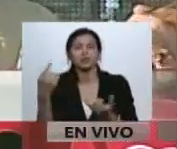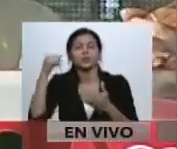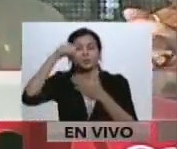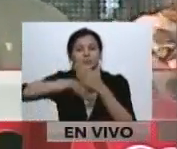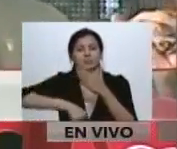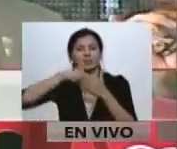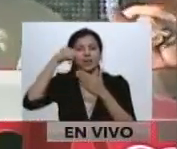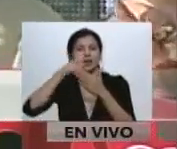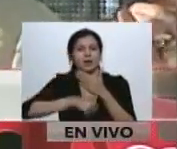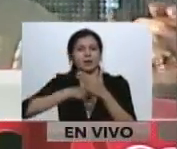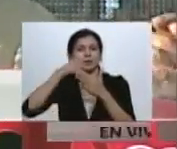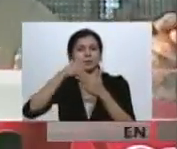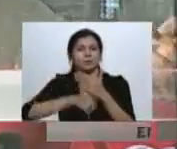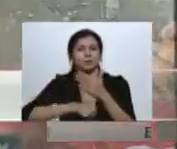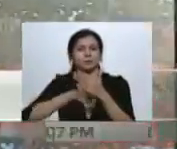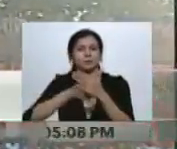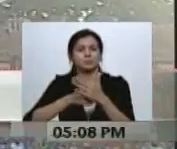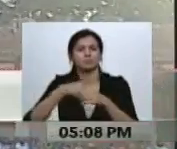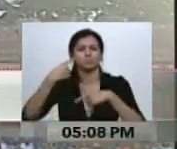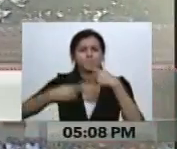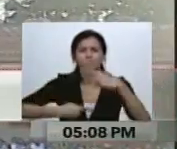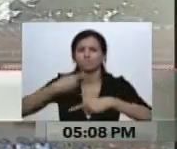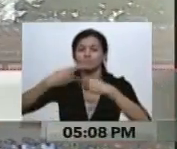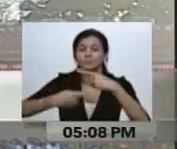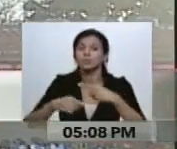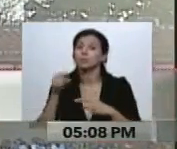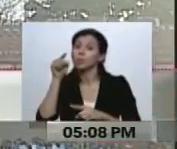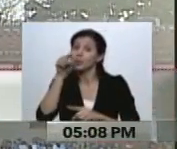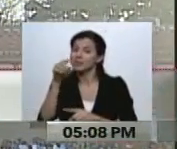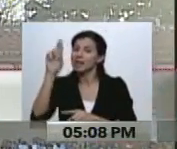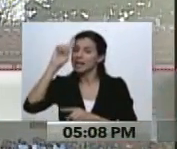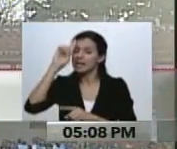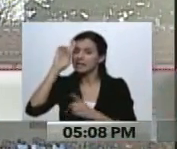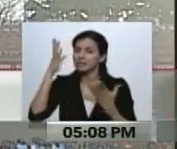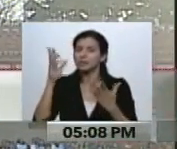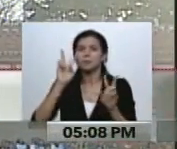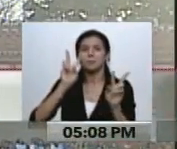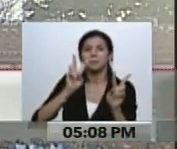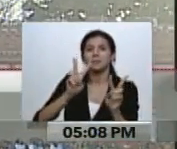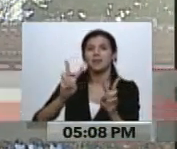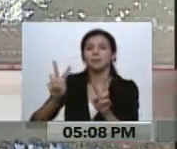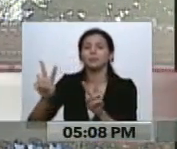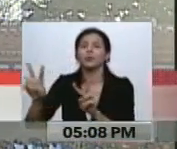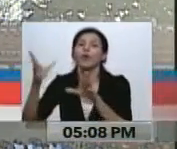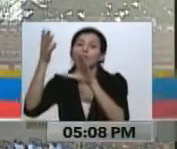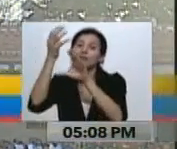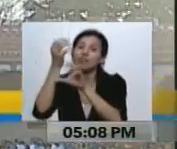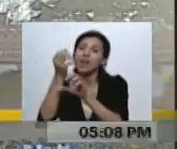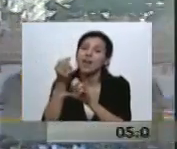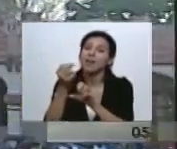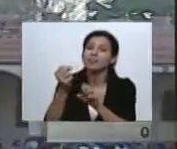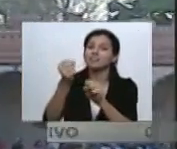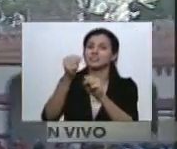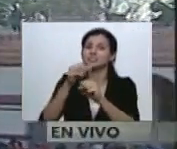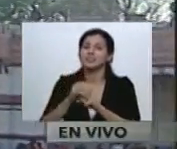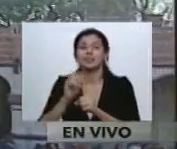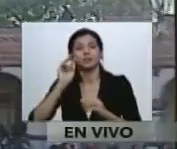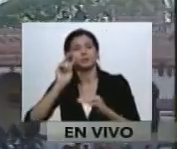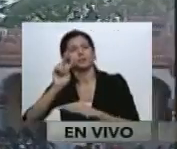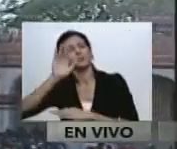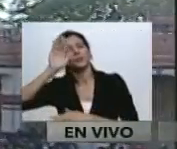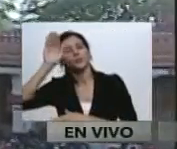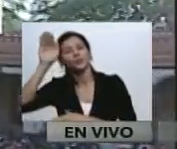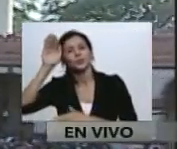con porfía, por eso es que hoy miramos con confianza el